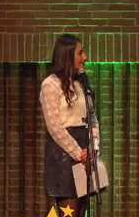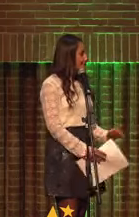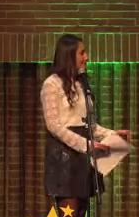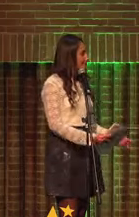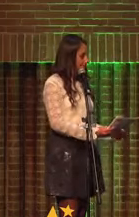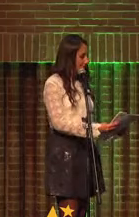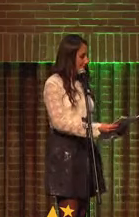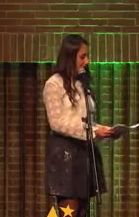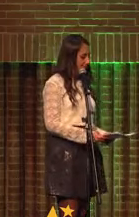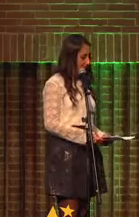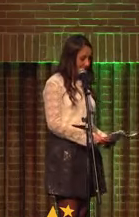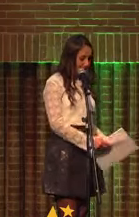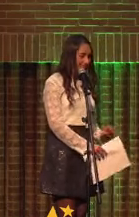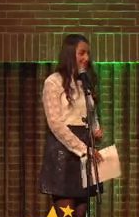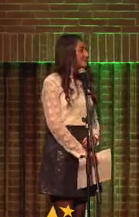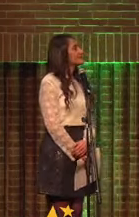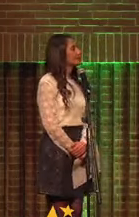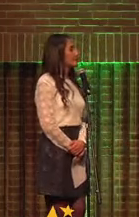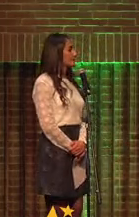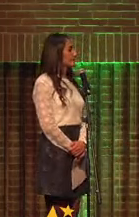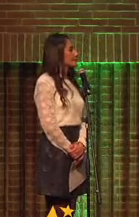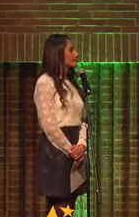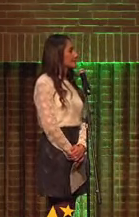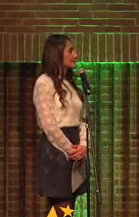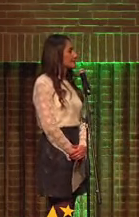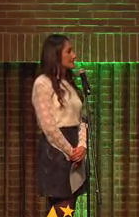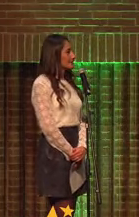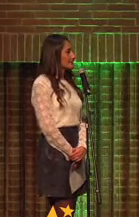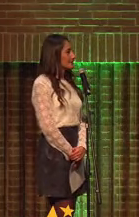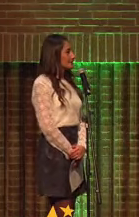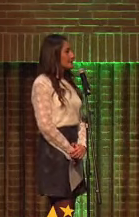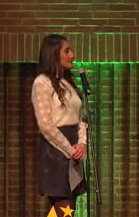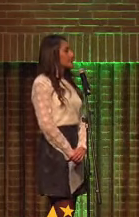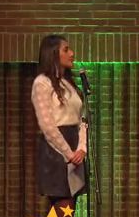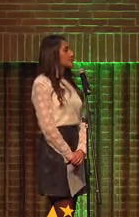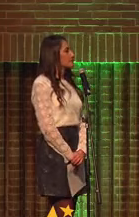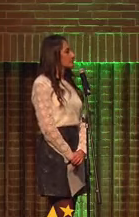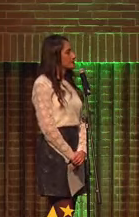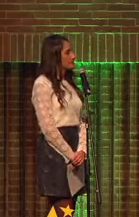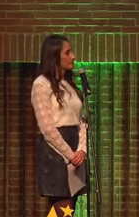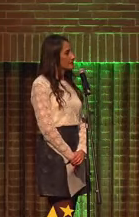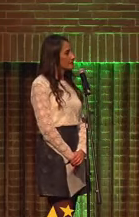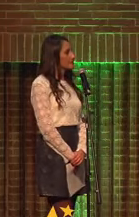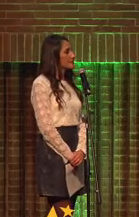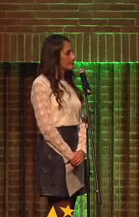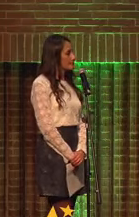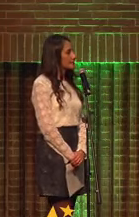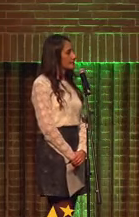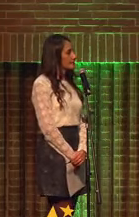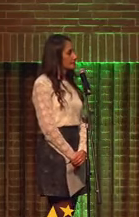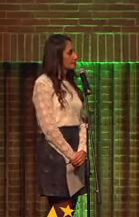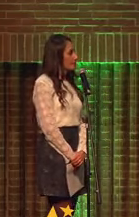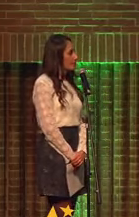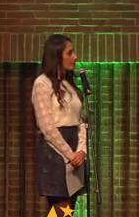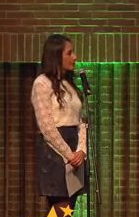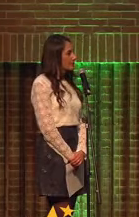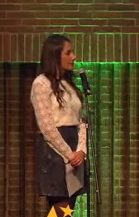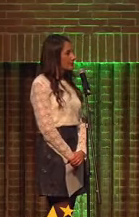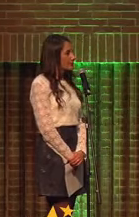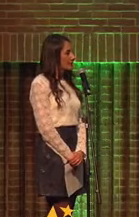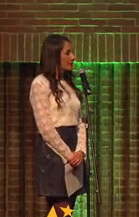a trabajar por los bogotanos, por hacer un trabajo mucho mejor. Sabemos que nos falta muchísimo y con humildad reconocemos que tenemos que hacer un